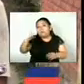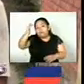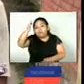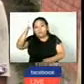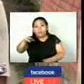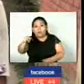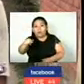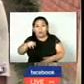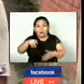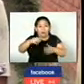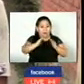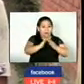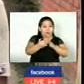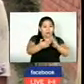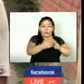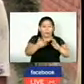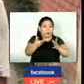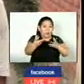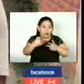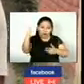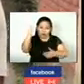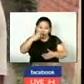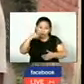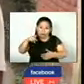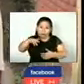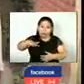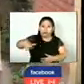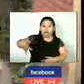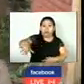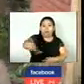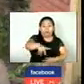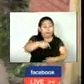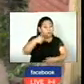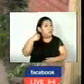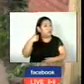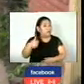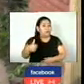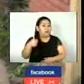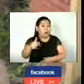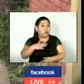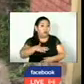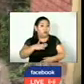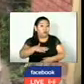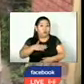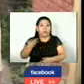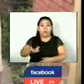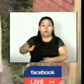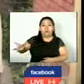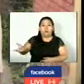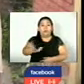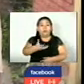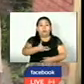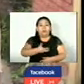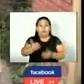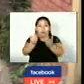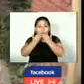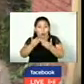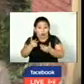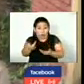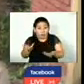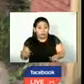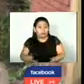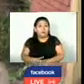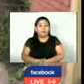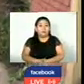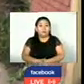que nadie acá en la cuenca del lago quisiera contaminar lo que es un recurso bien hídrico que tenemos que es el líquido vital que